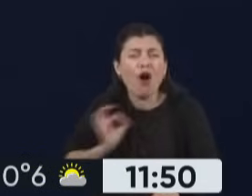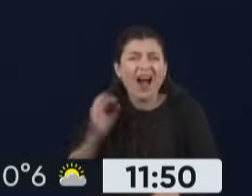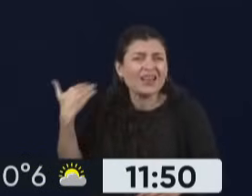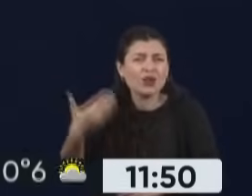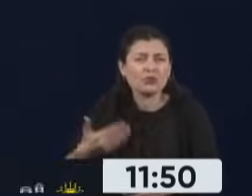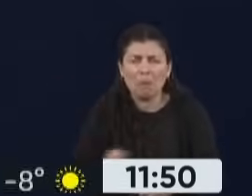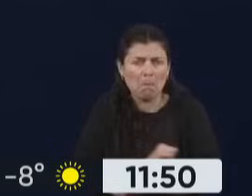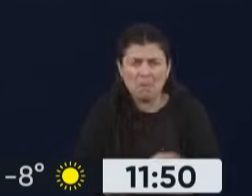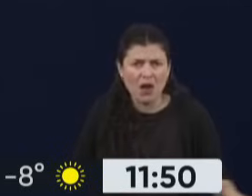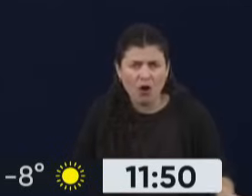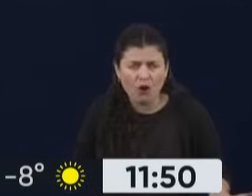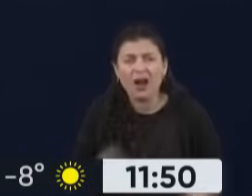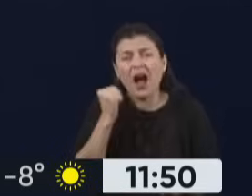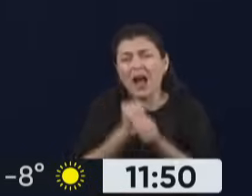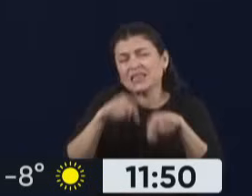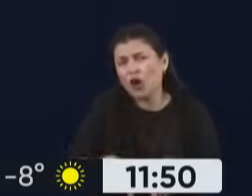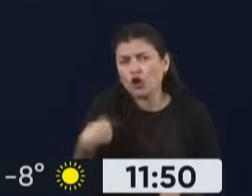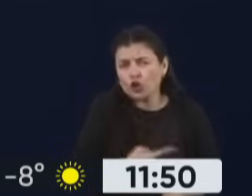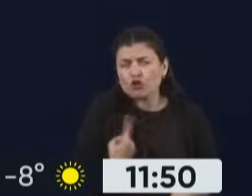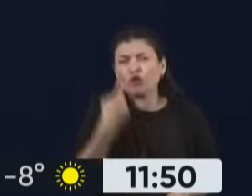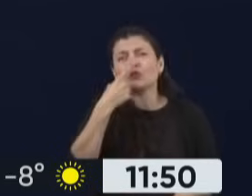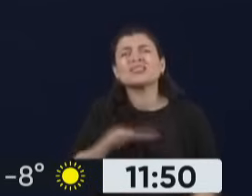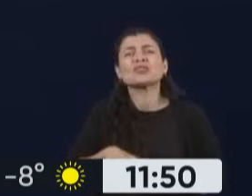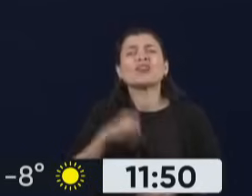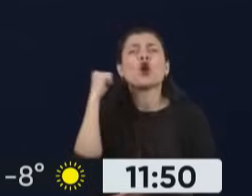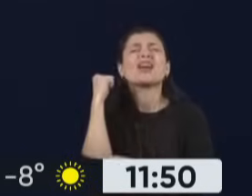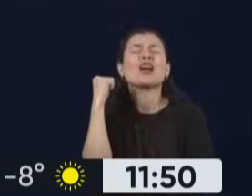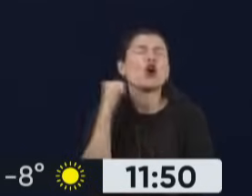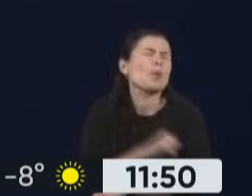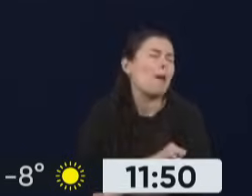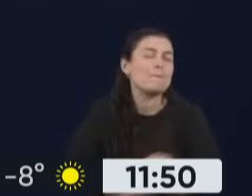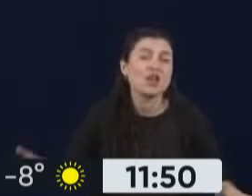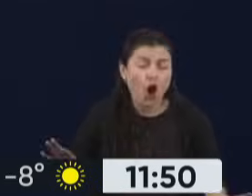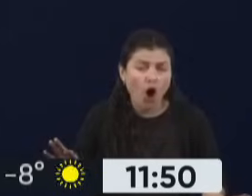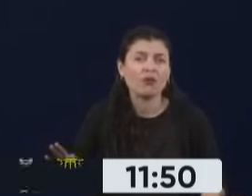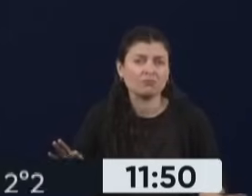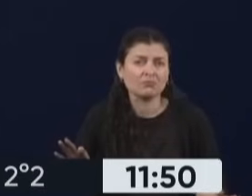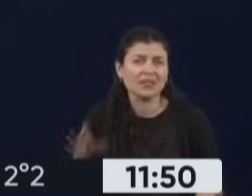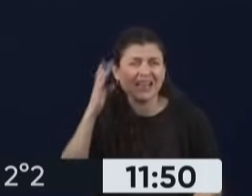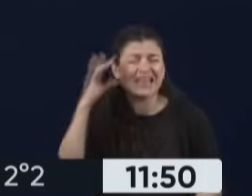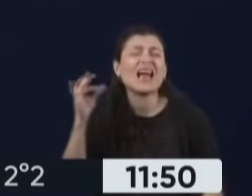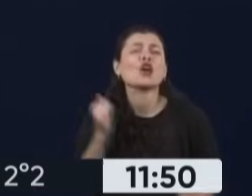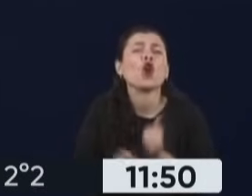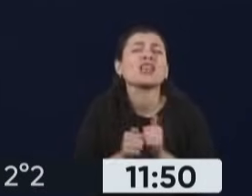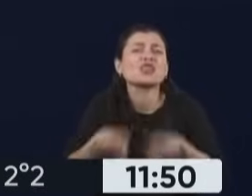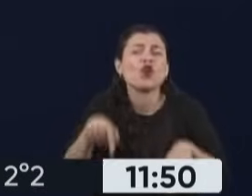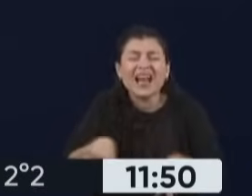punto que nosotros heredamos la peor crisis económica de la historia, ¿no? Donde había una